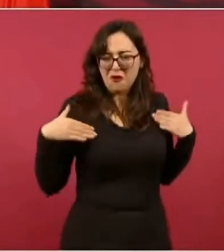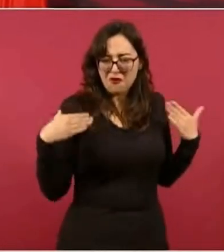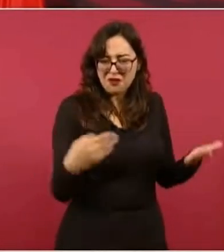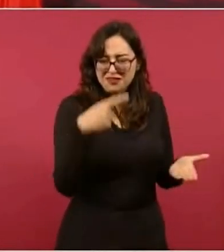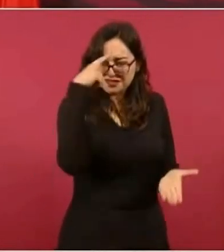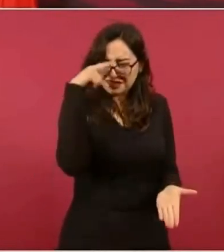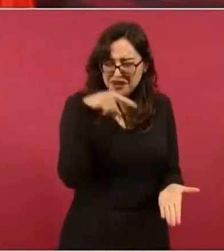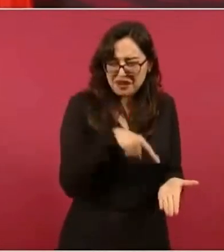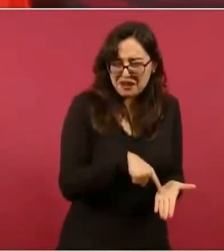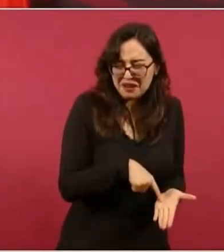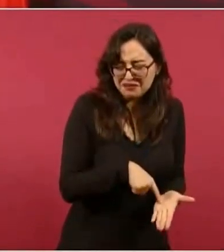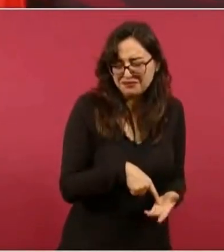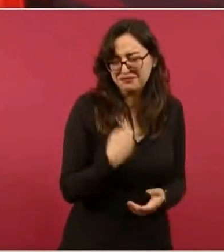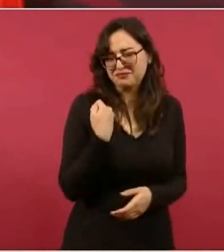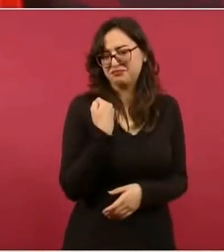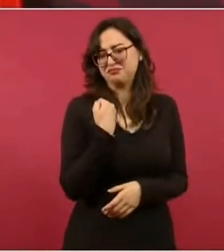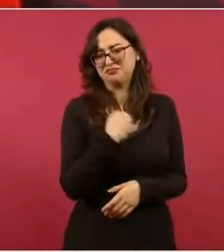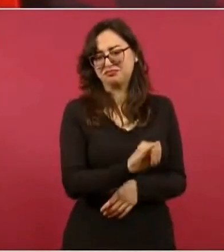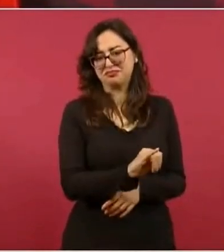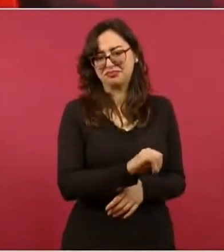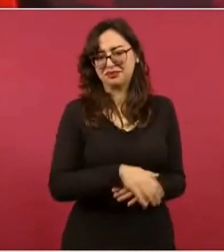su relación precisamente